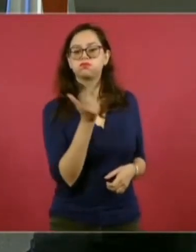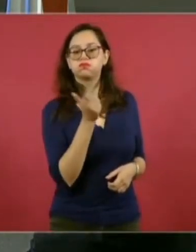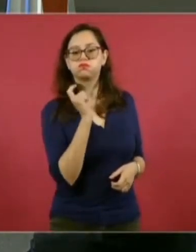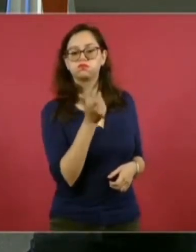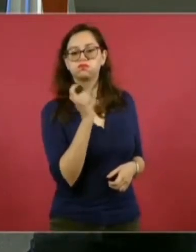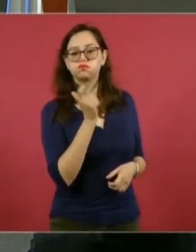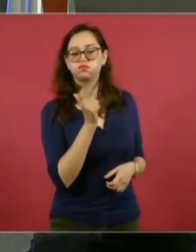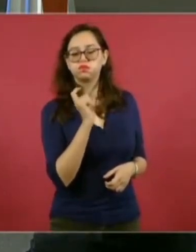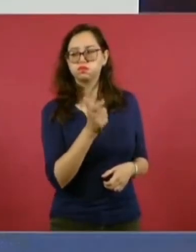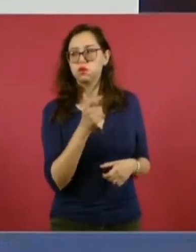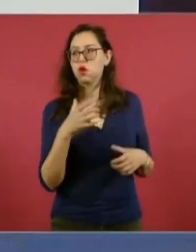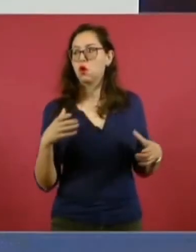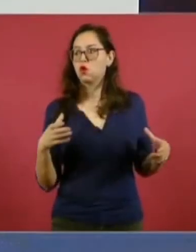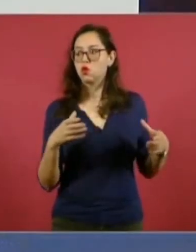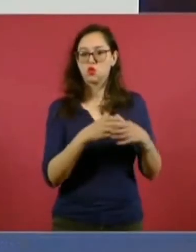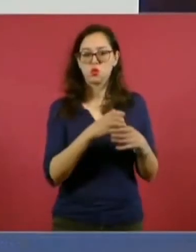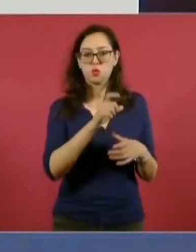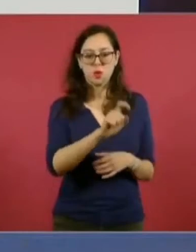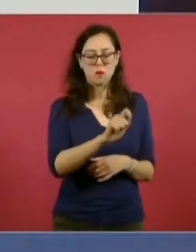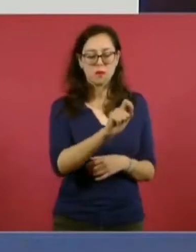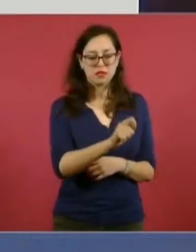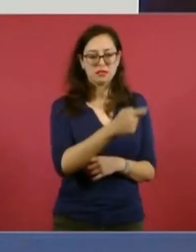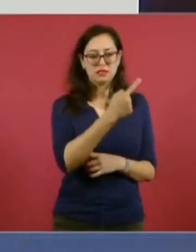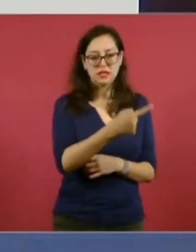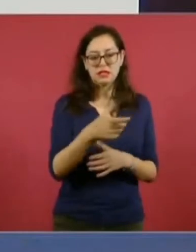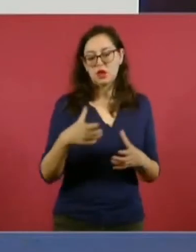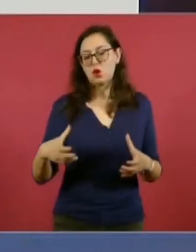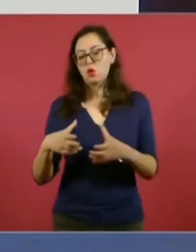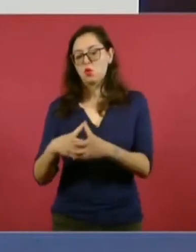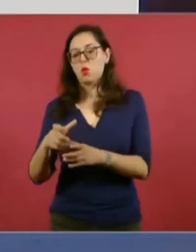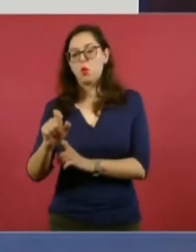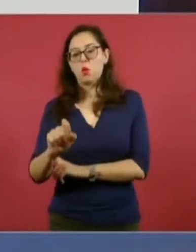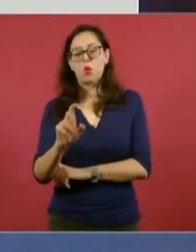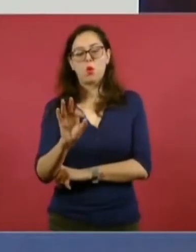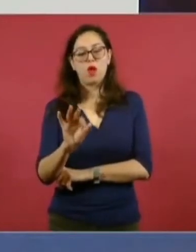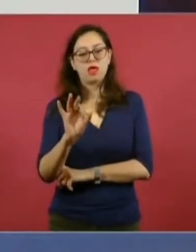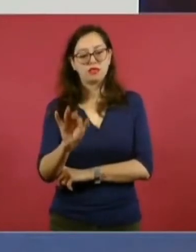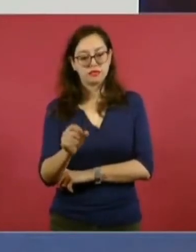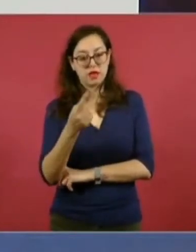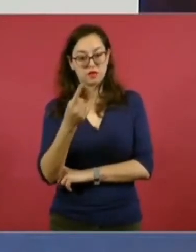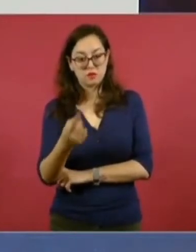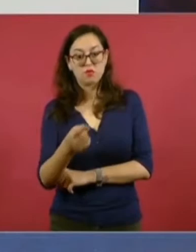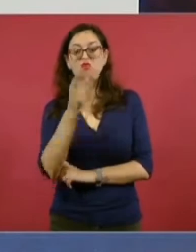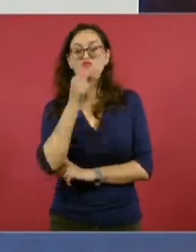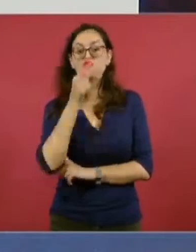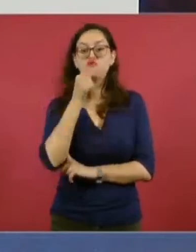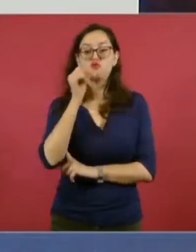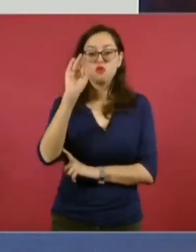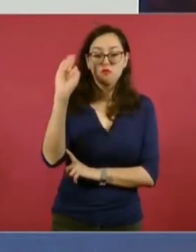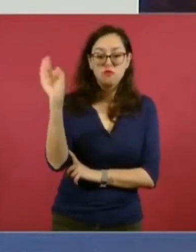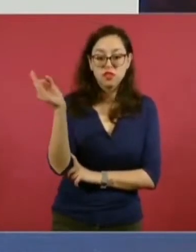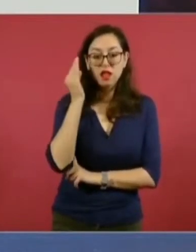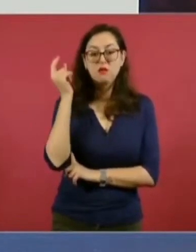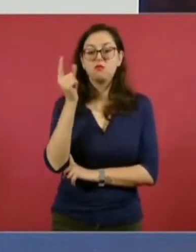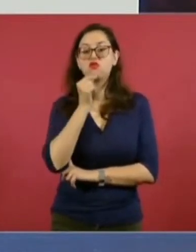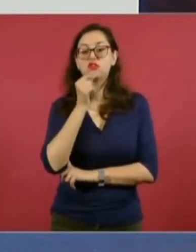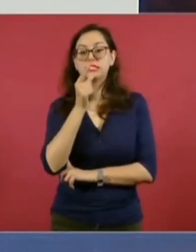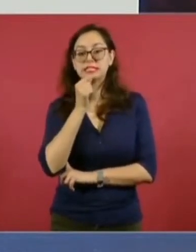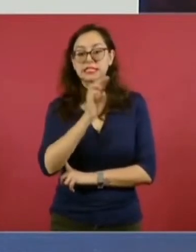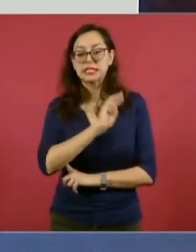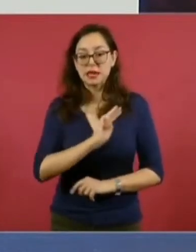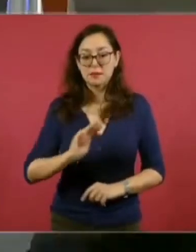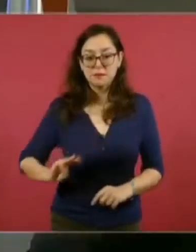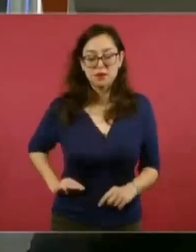y 41 Batallón de Infantería, policías federales, policías ministeriales de Guerrero,